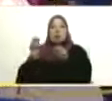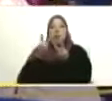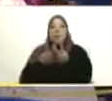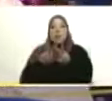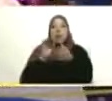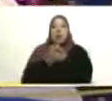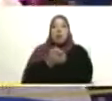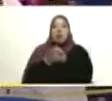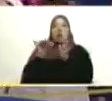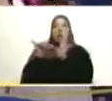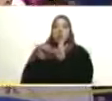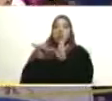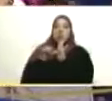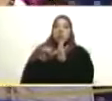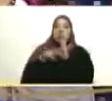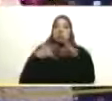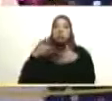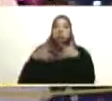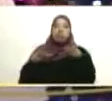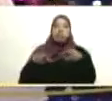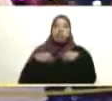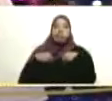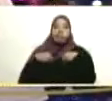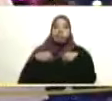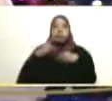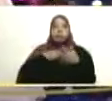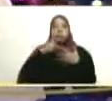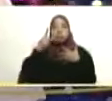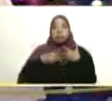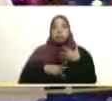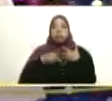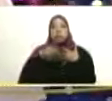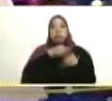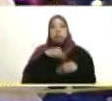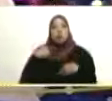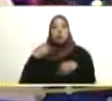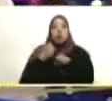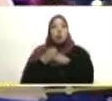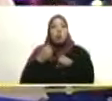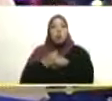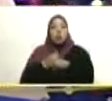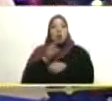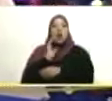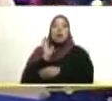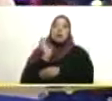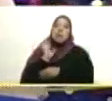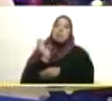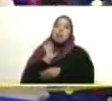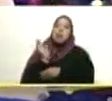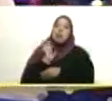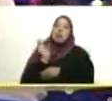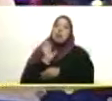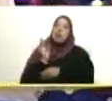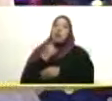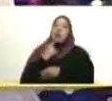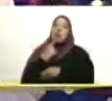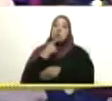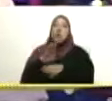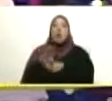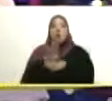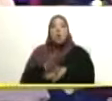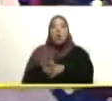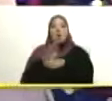vecino, de la vecina, la que asuma este plan. Y yo quiero que hagamos una asamblea de las brigadas de